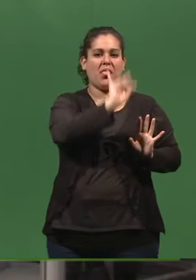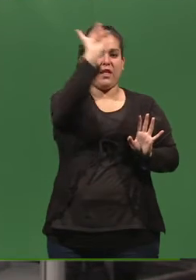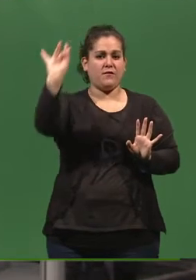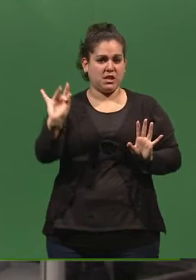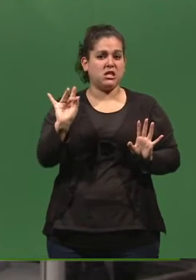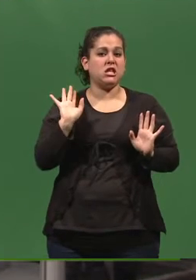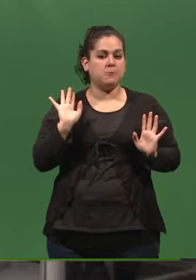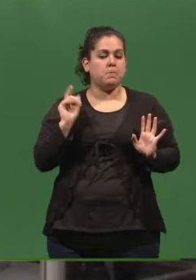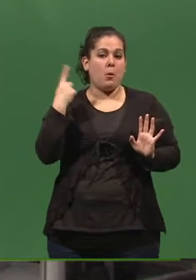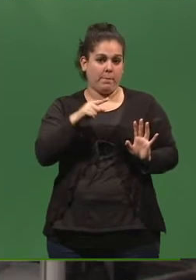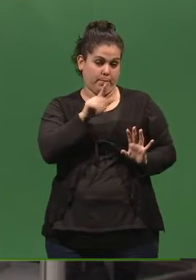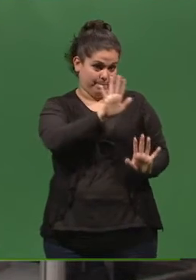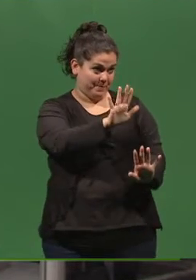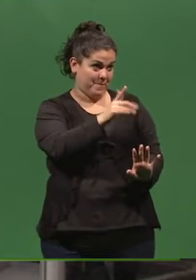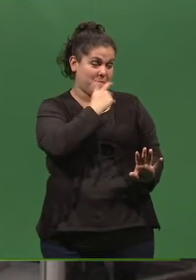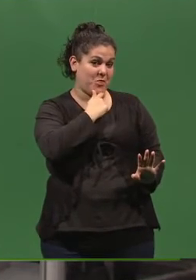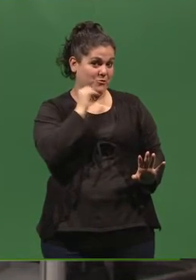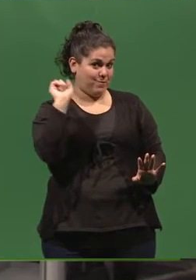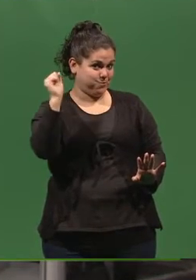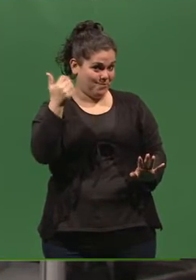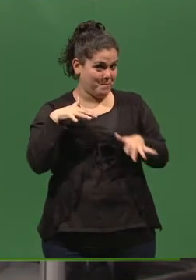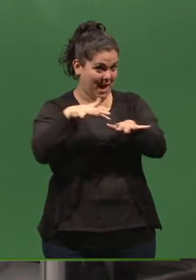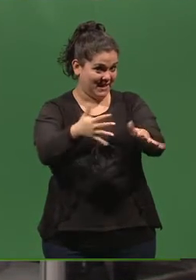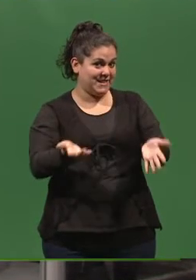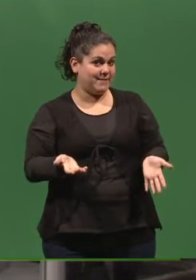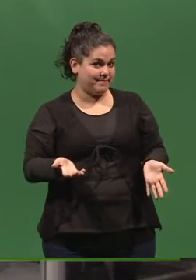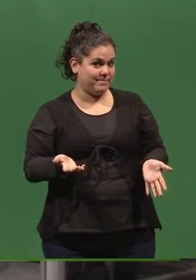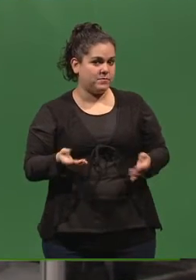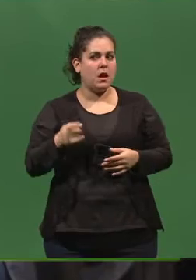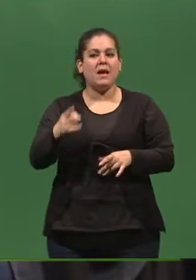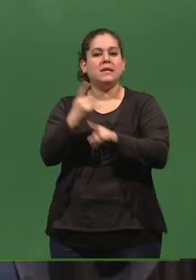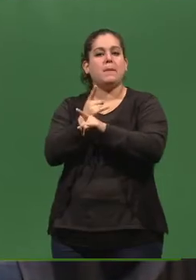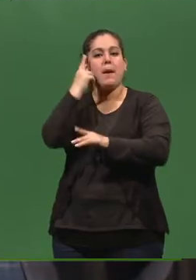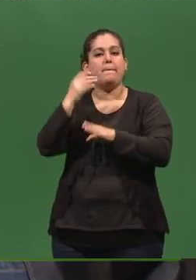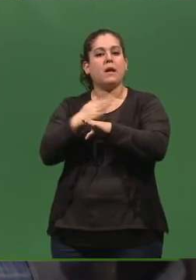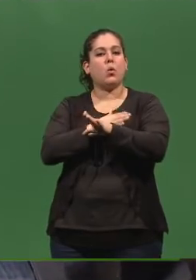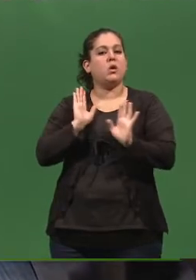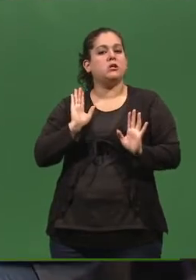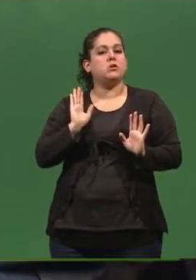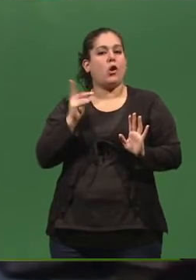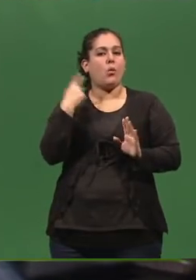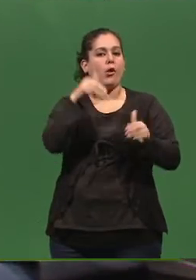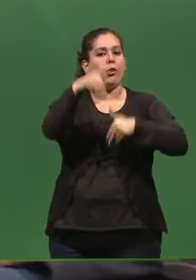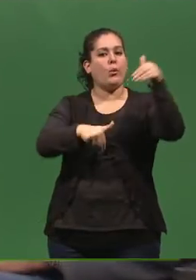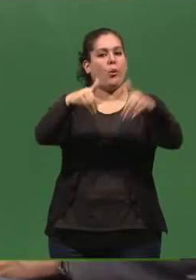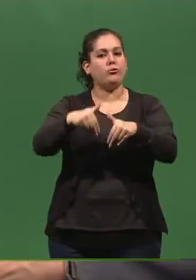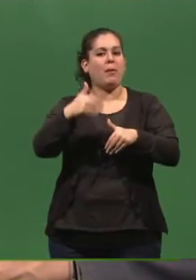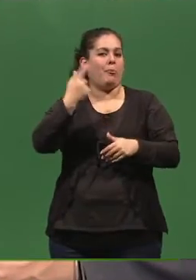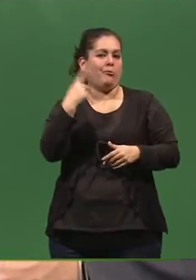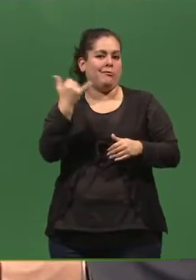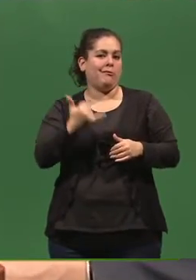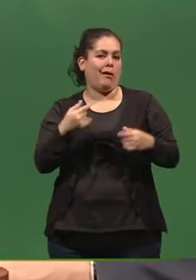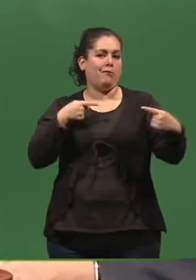más difícil. Es más difícil, pero en Mendoza hubo una marcha. Había mucho prejuicio, por ejemplo, en el momento que se votó, que es un tema que también generó